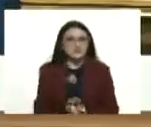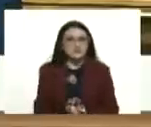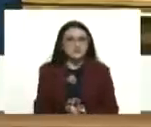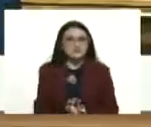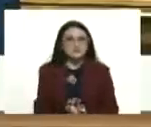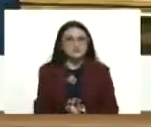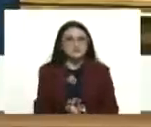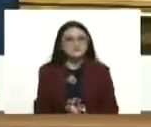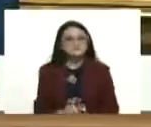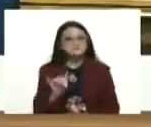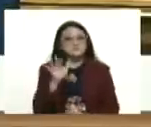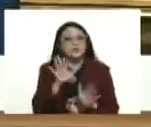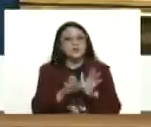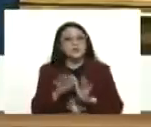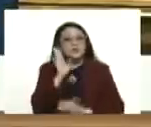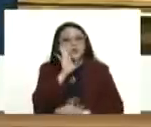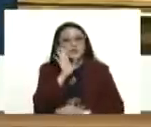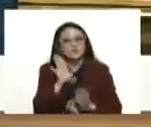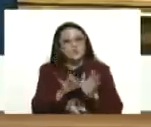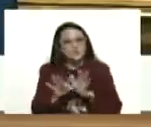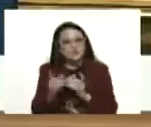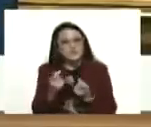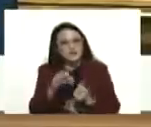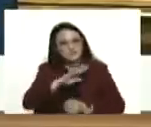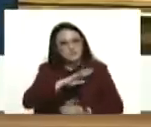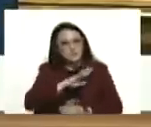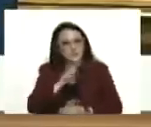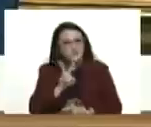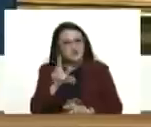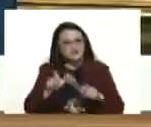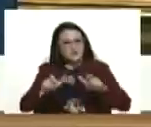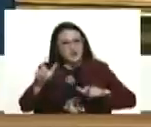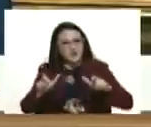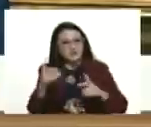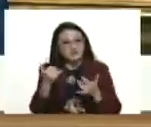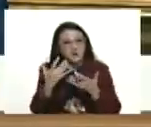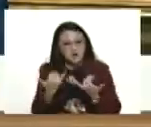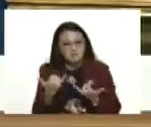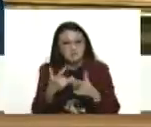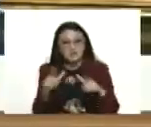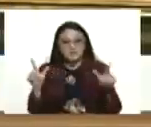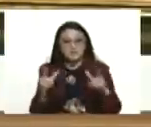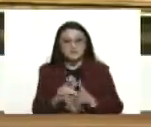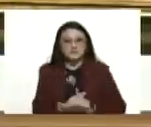De los corruptos que se robaron los dineros que le pertenecen a los venezolanos y que están en libertad.